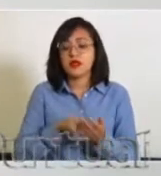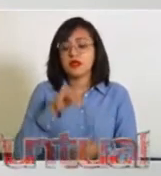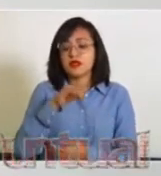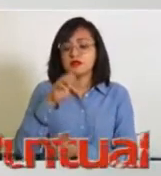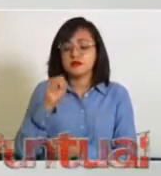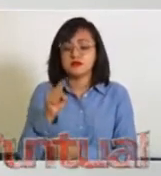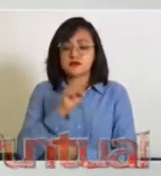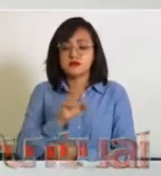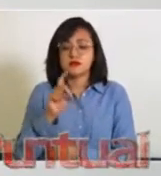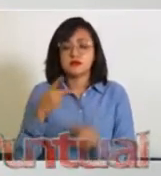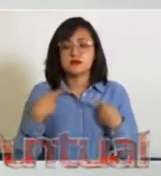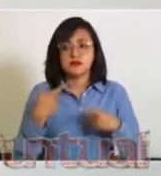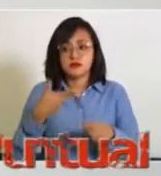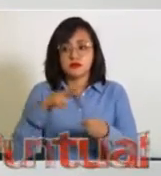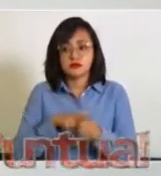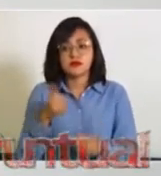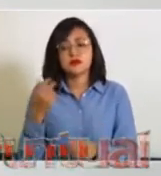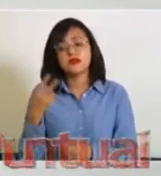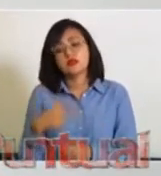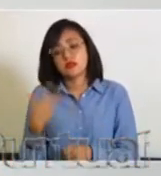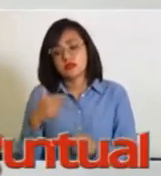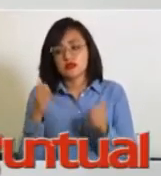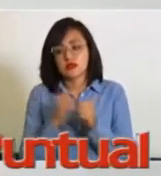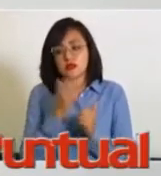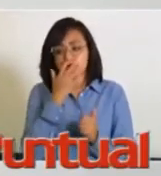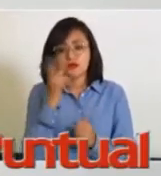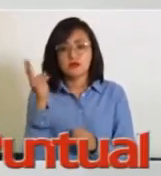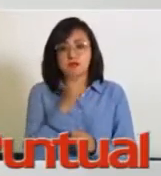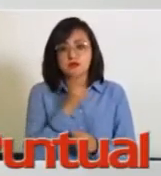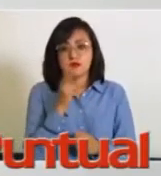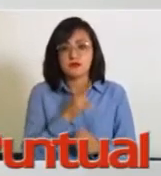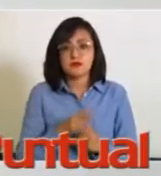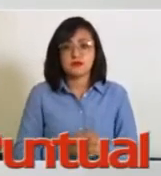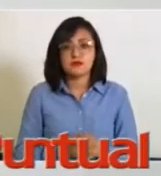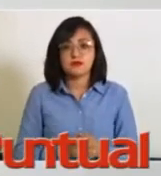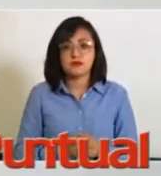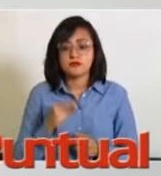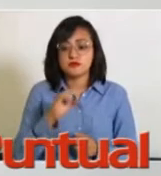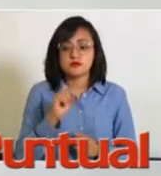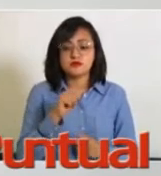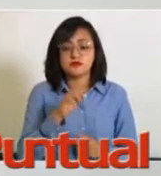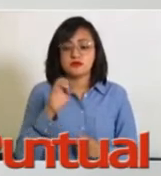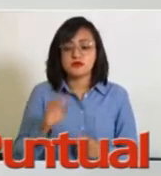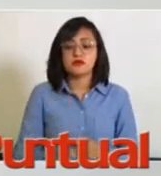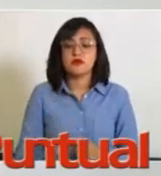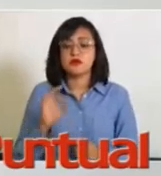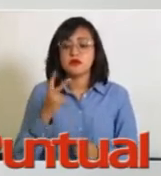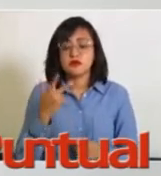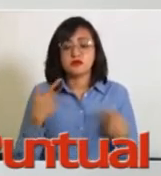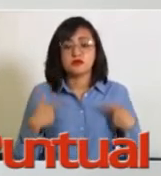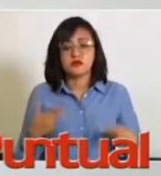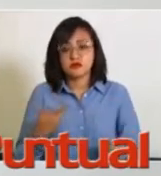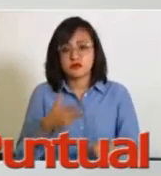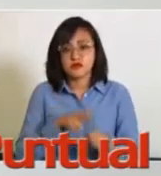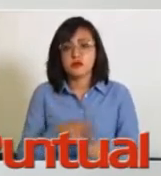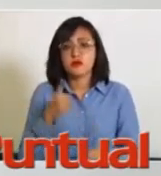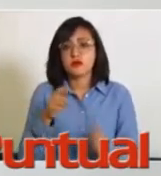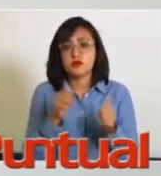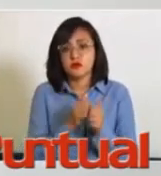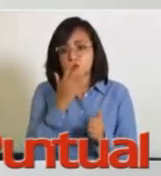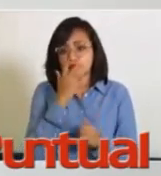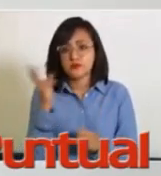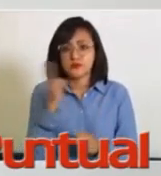IMSS, 130 pacientes y 13 con ventilación mecánica. ISSSTE, 48 pacientes y 1